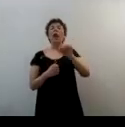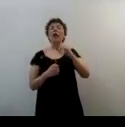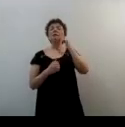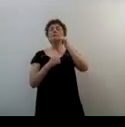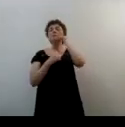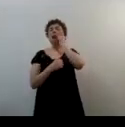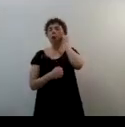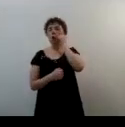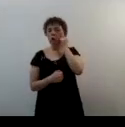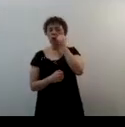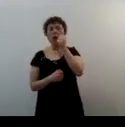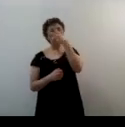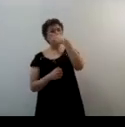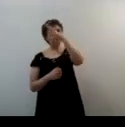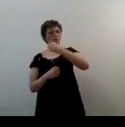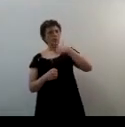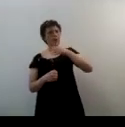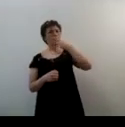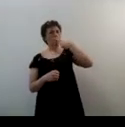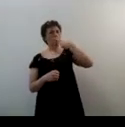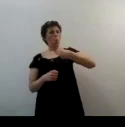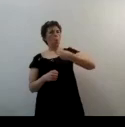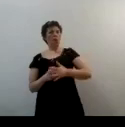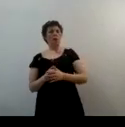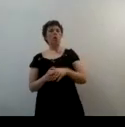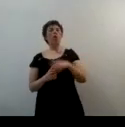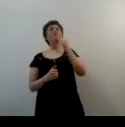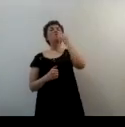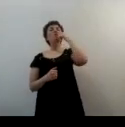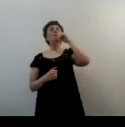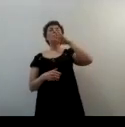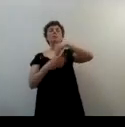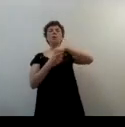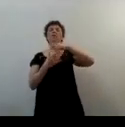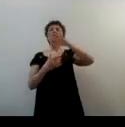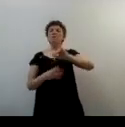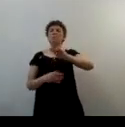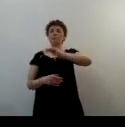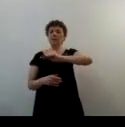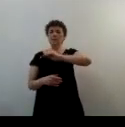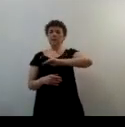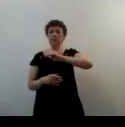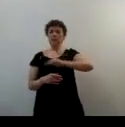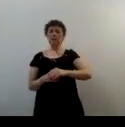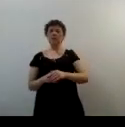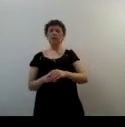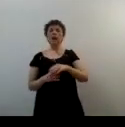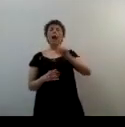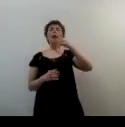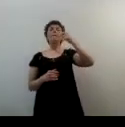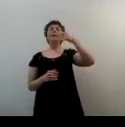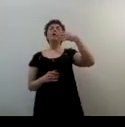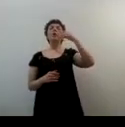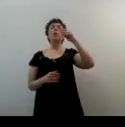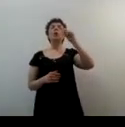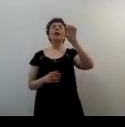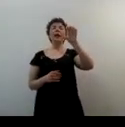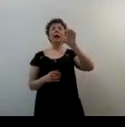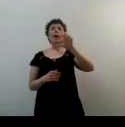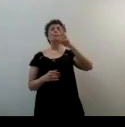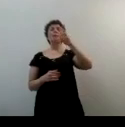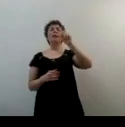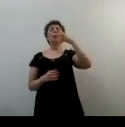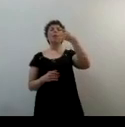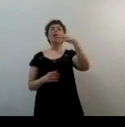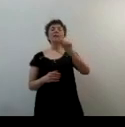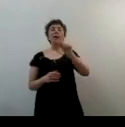buenos. Y son frutas que también tienen un buen contenido en fibra. Un albaricoque, una paraguaya, tiene bastante fibra. Un melocotón tiene un